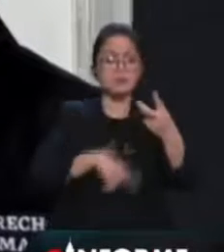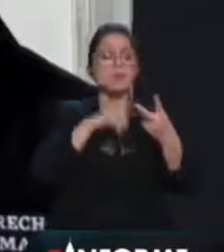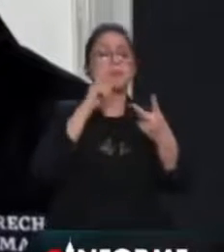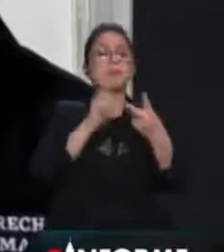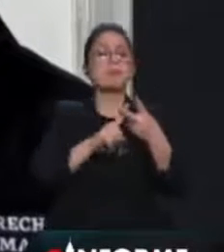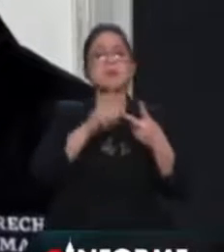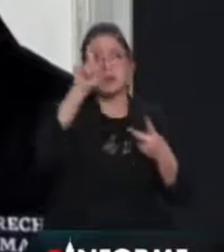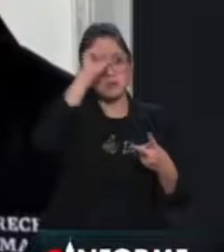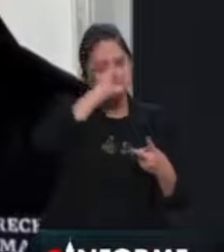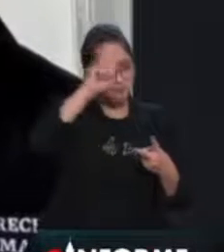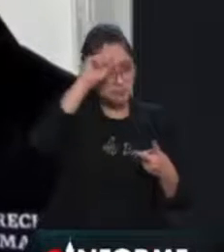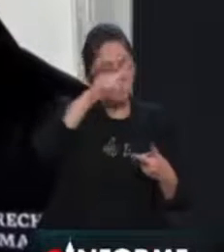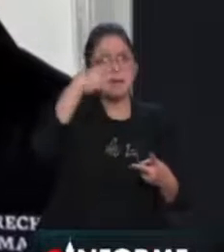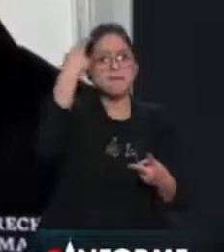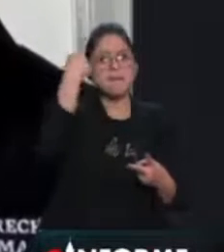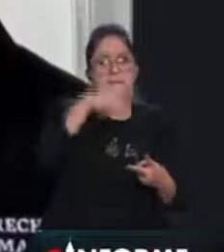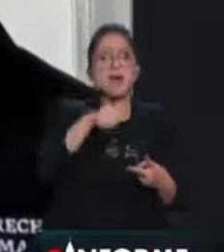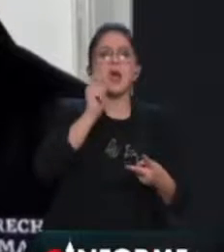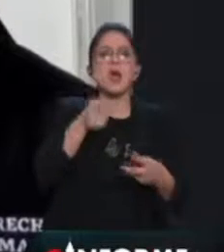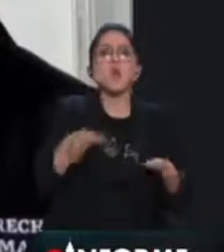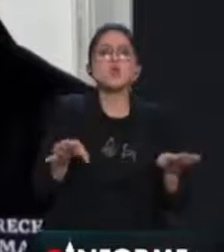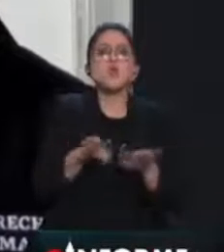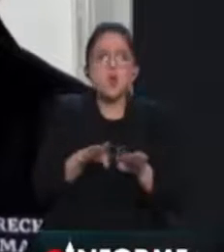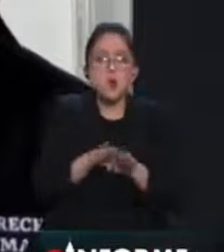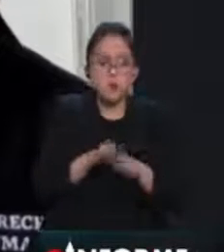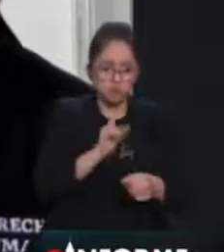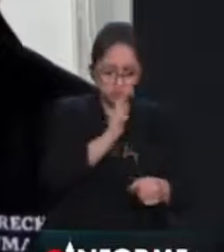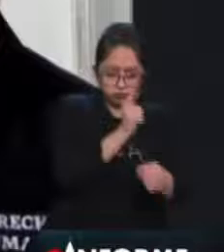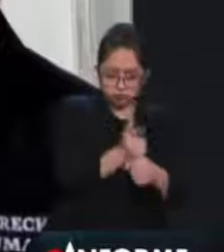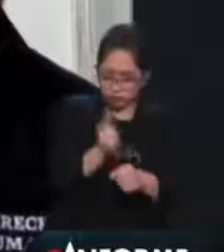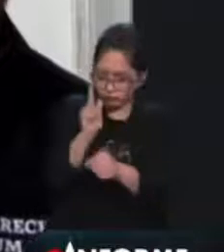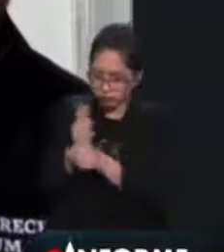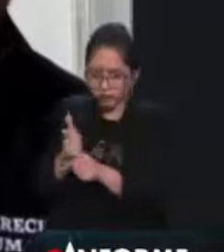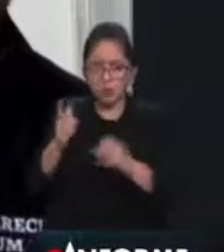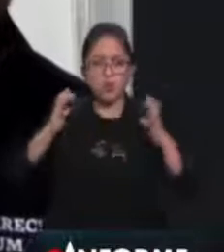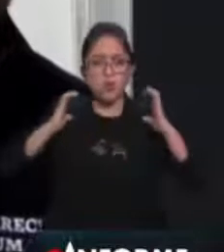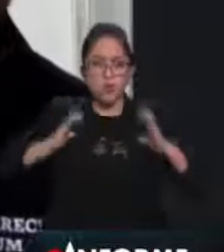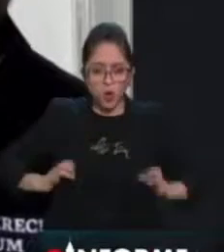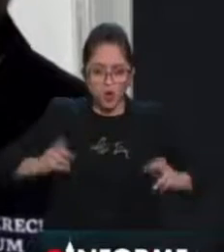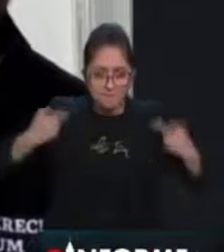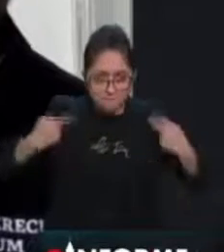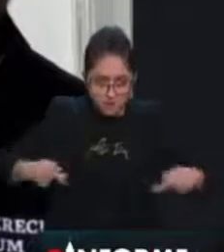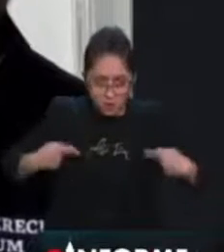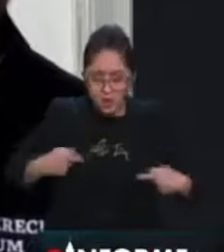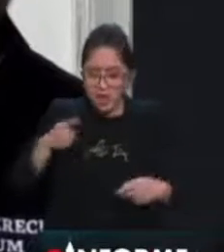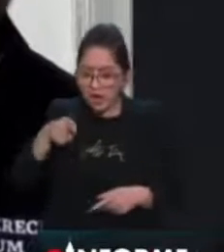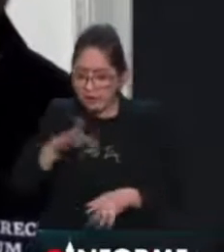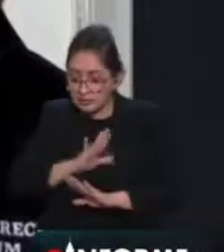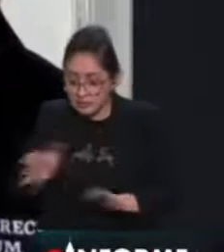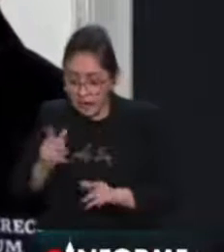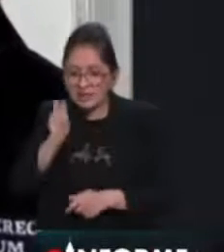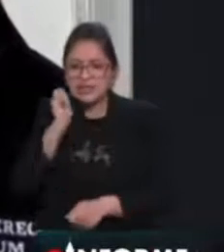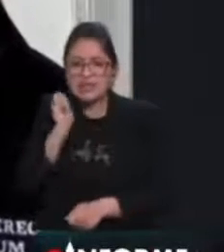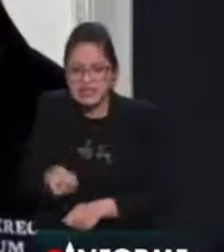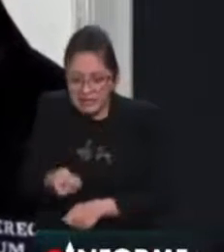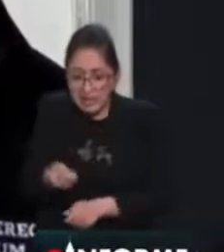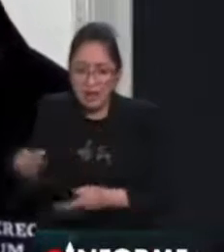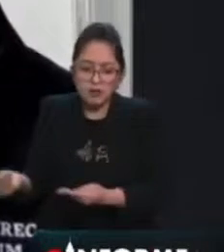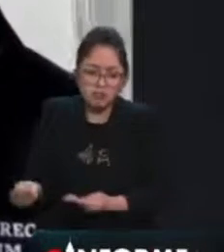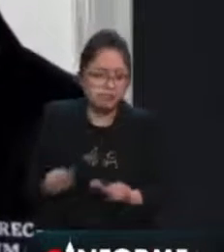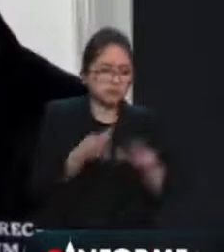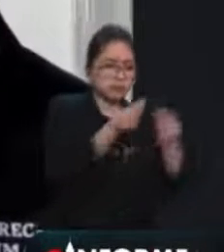condiciones para la identificación de restos y además una entrega digna a los familiares. Y una tercera tiene que ver